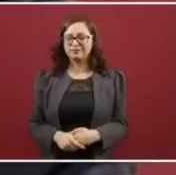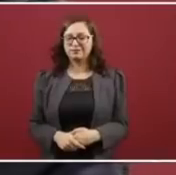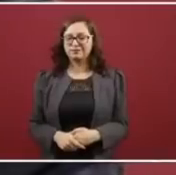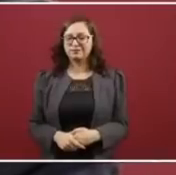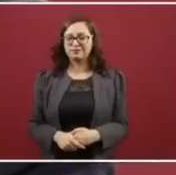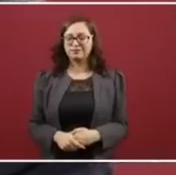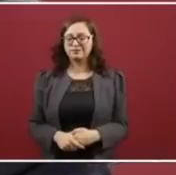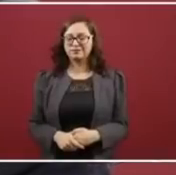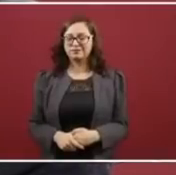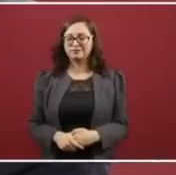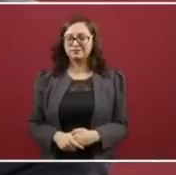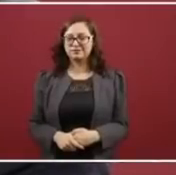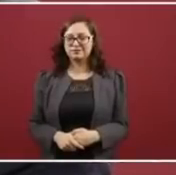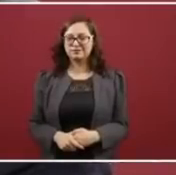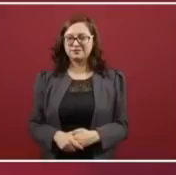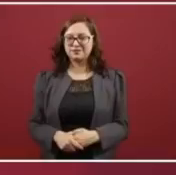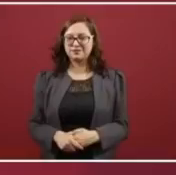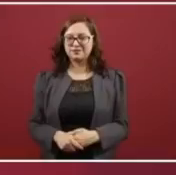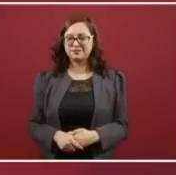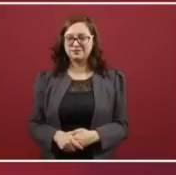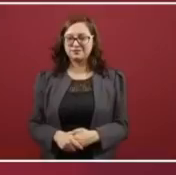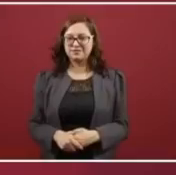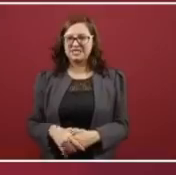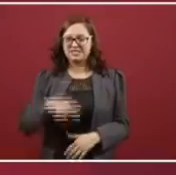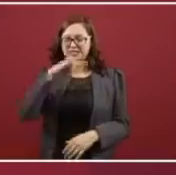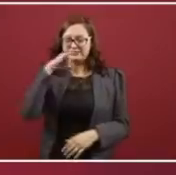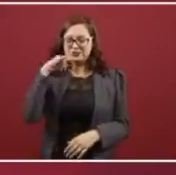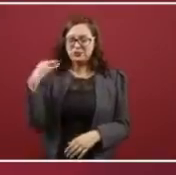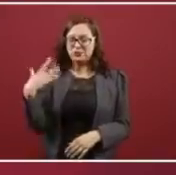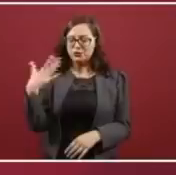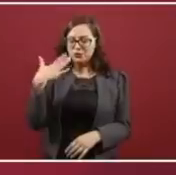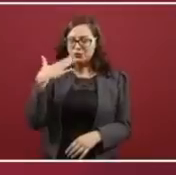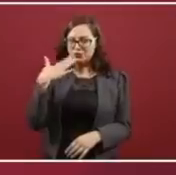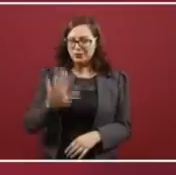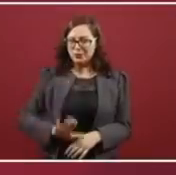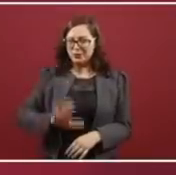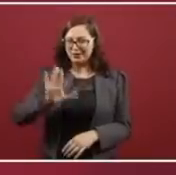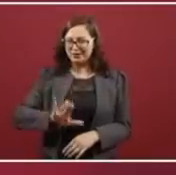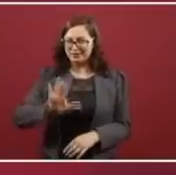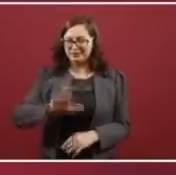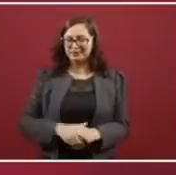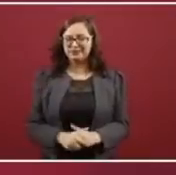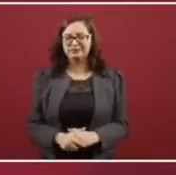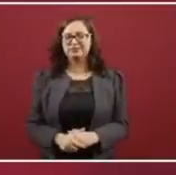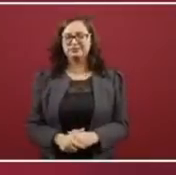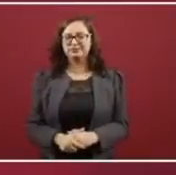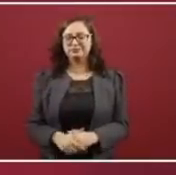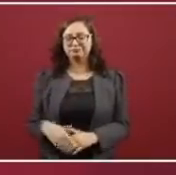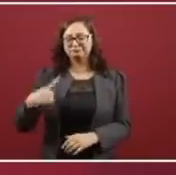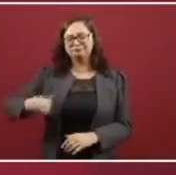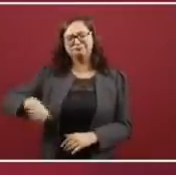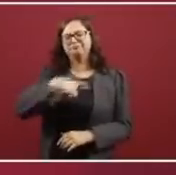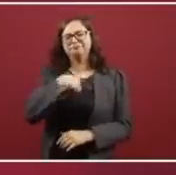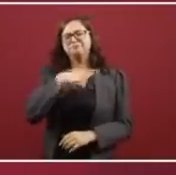ponerle más salsa nosotros no mentimos